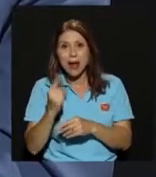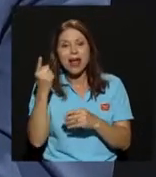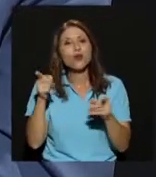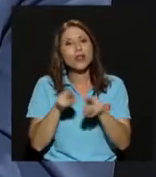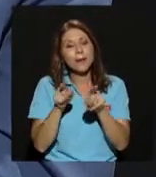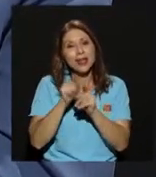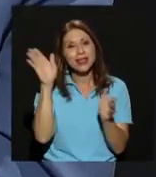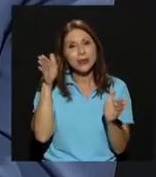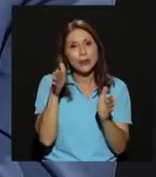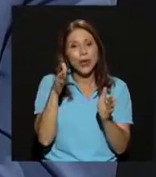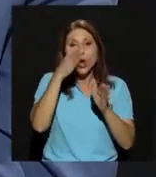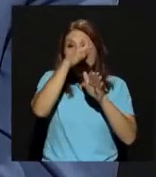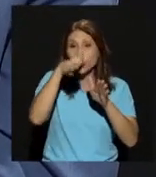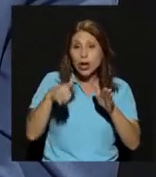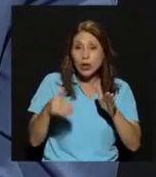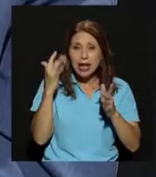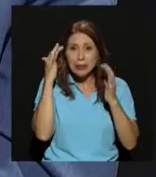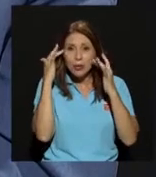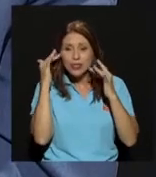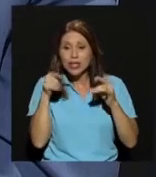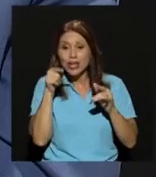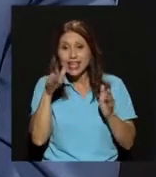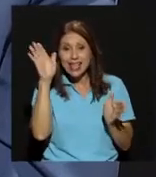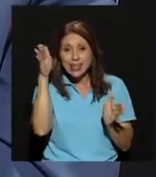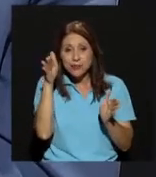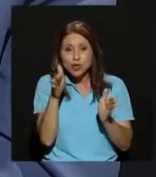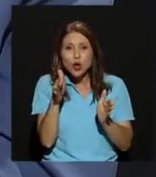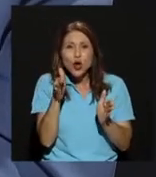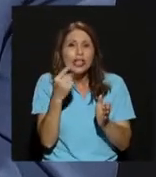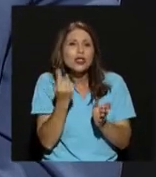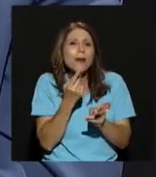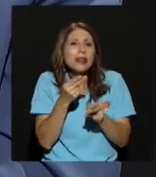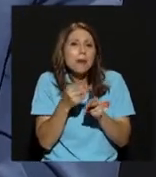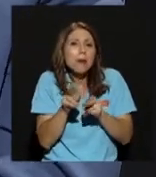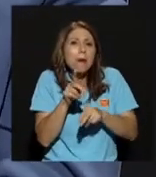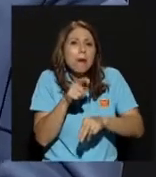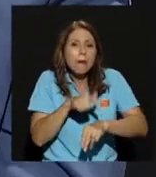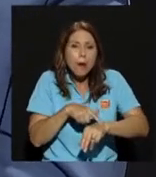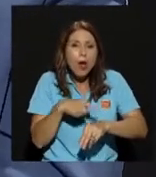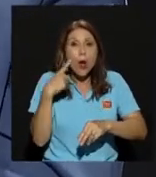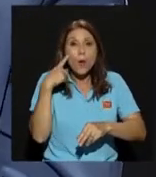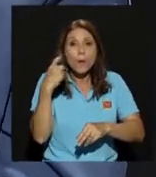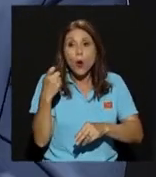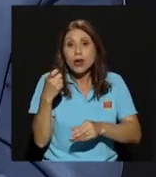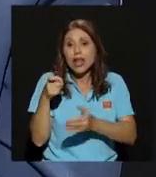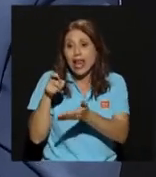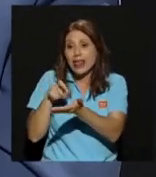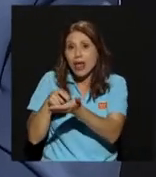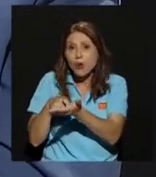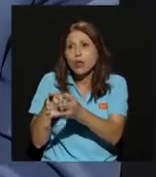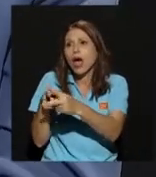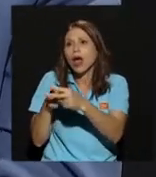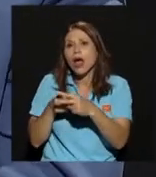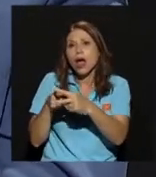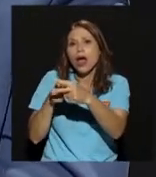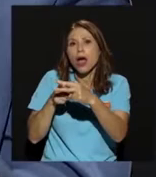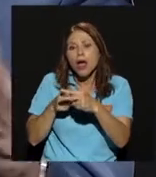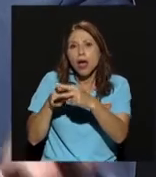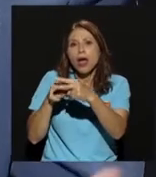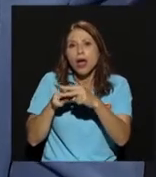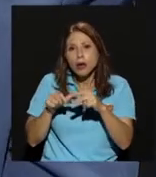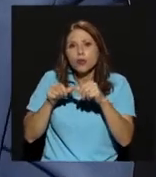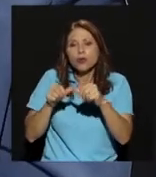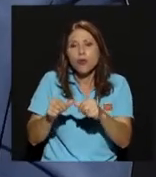contraloría es que esa disminución es transitoria puesto que la deuda sigue aumentando digamos a